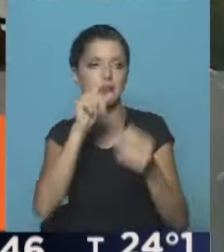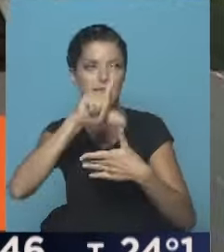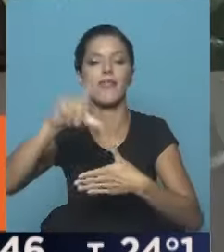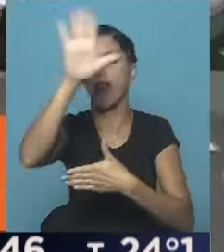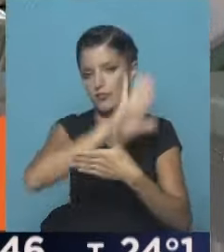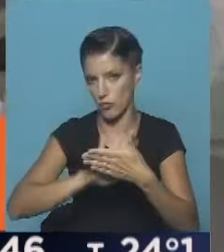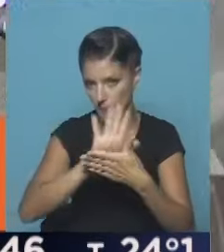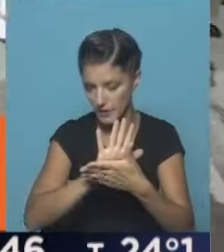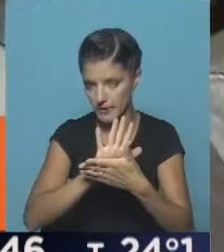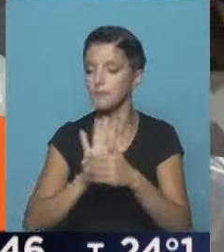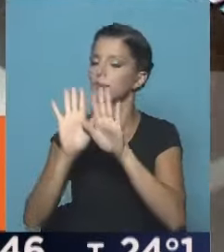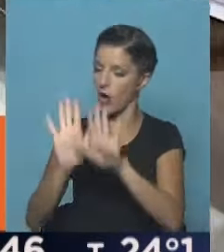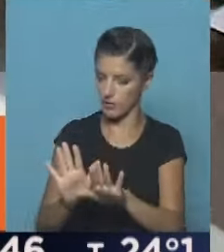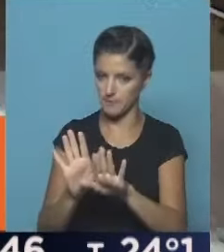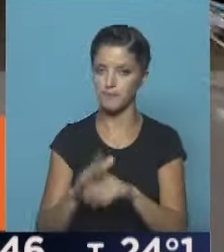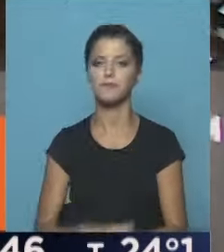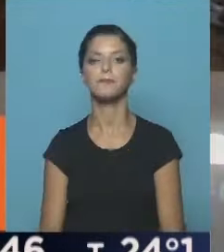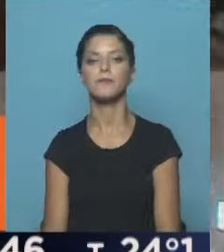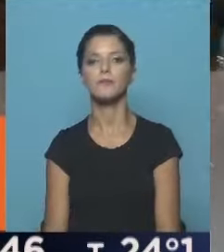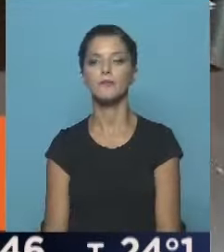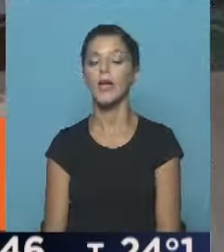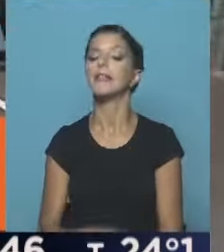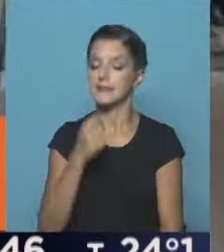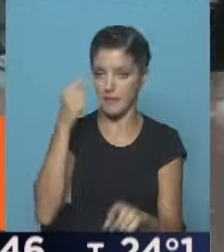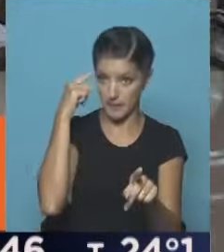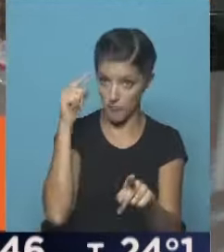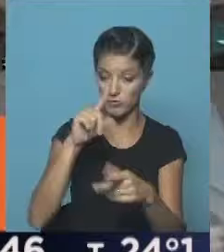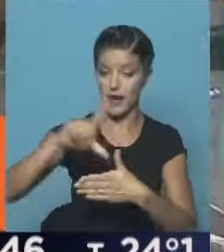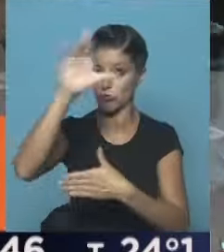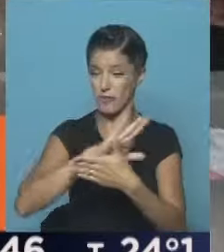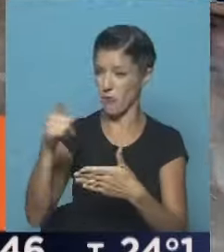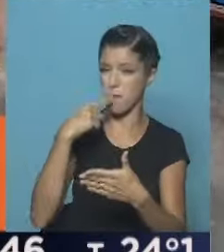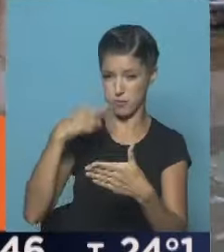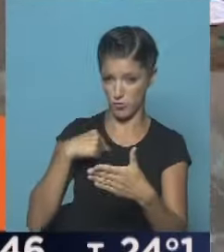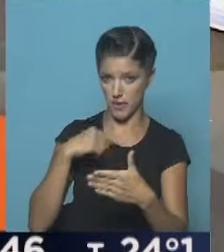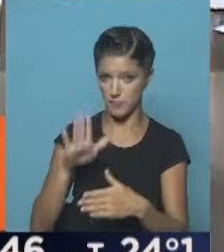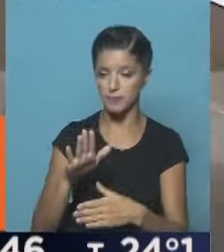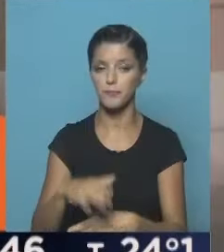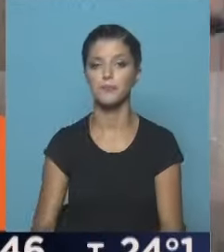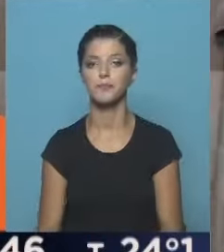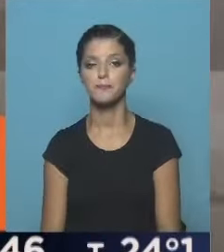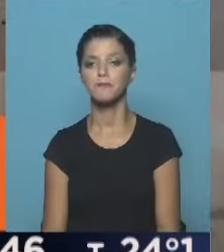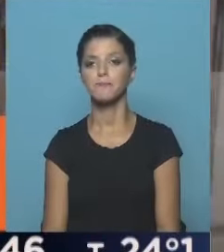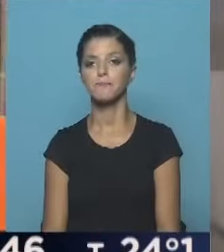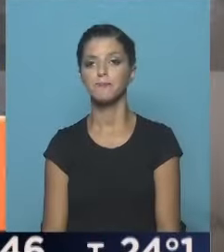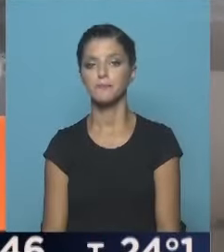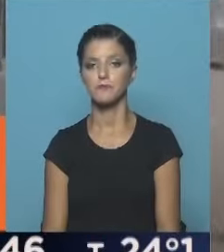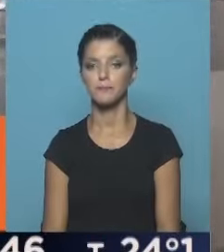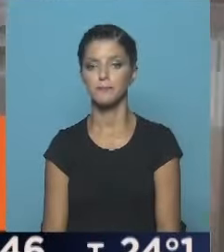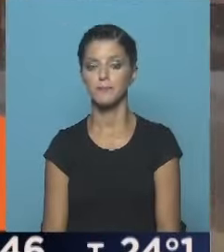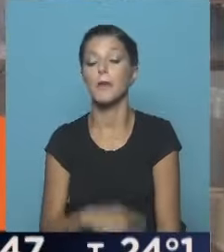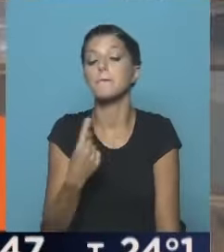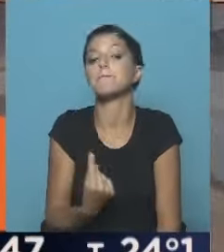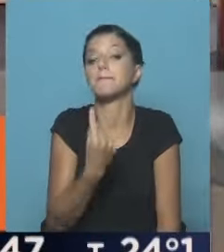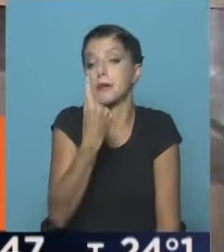a la dinámica regional y respondiendo un poco a tus preguntas. Yo creo que, en primera instancia, el gobierno